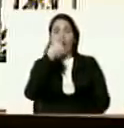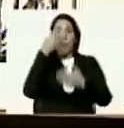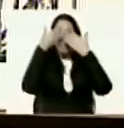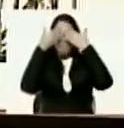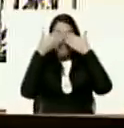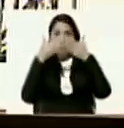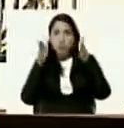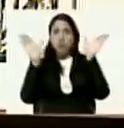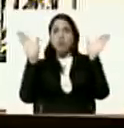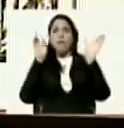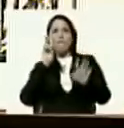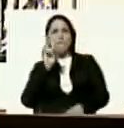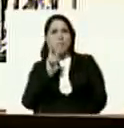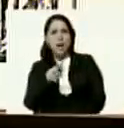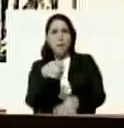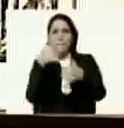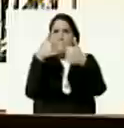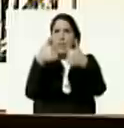vea bien.